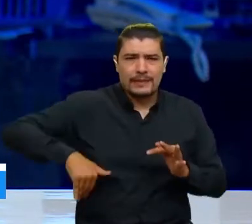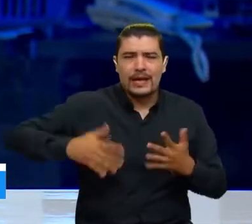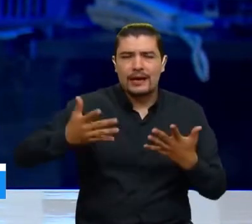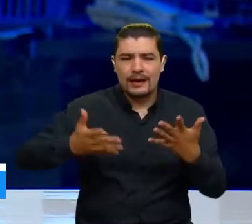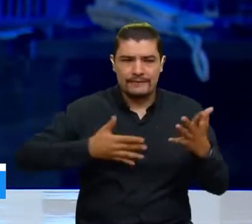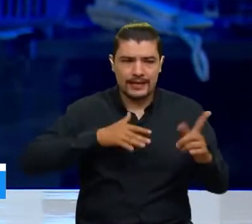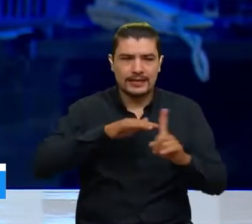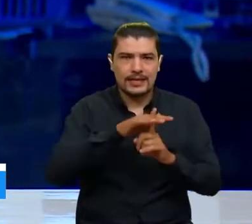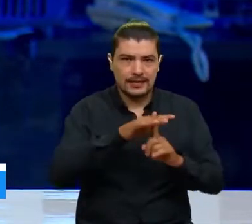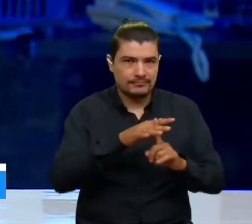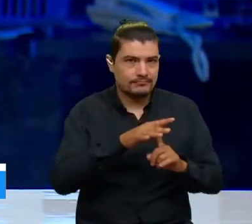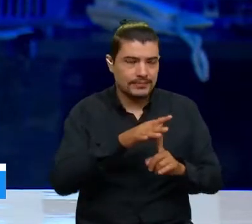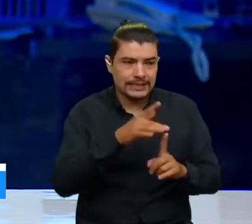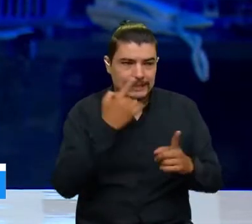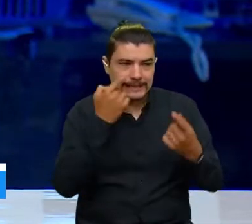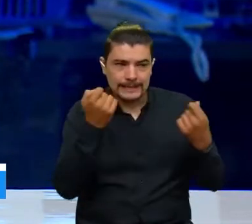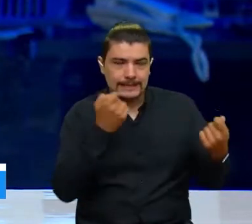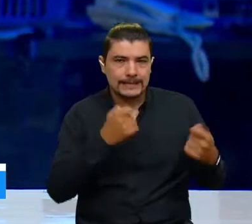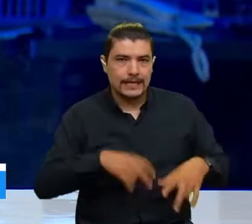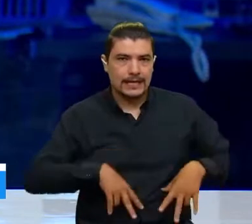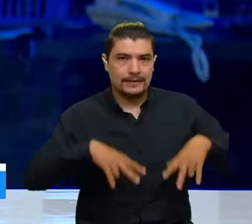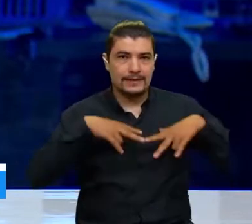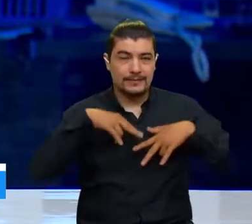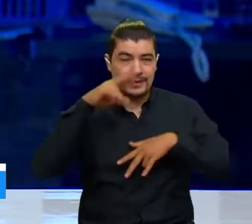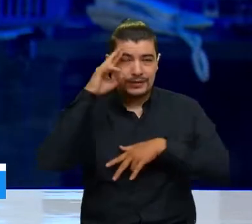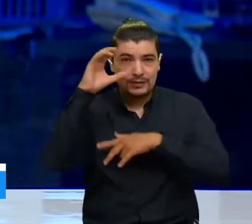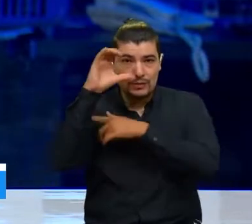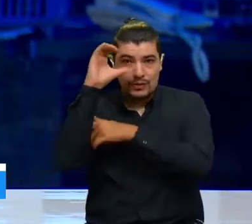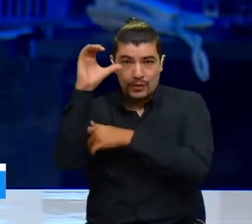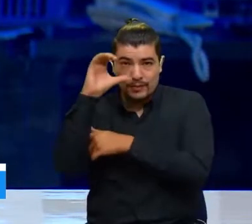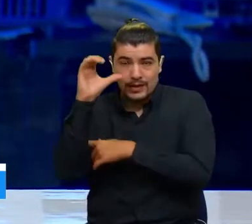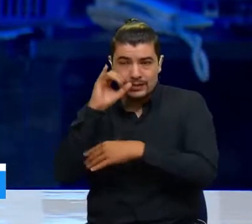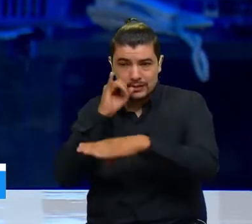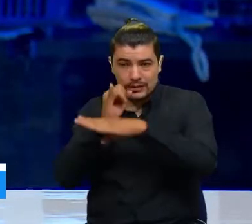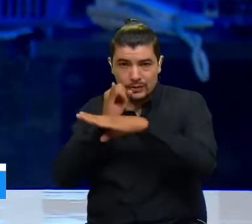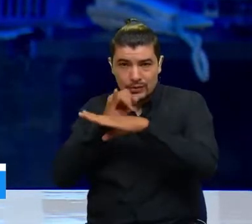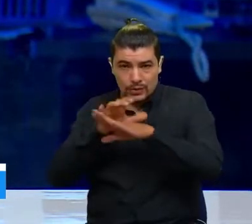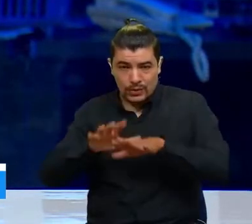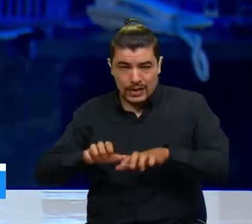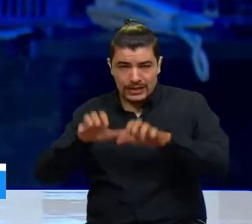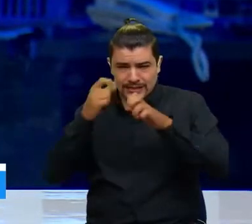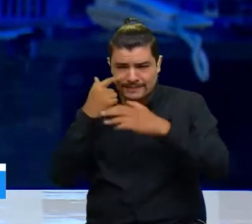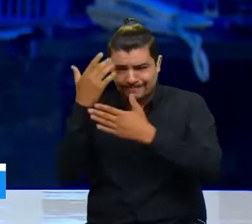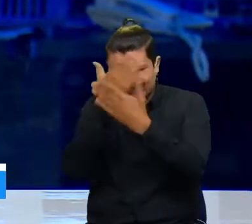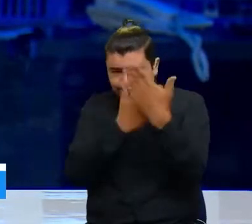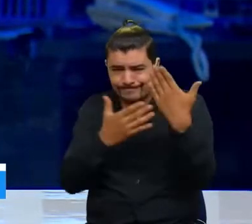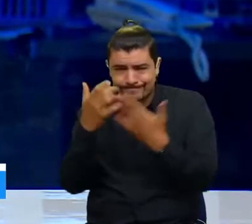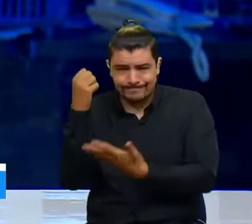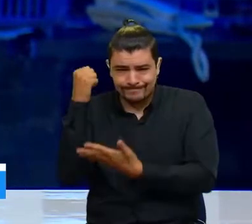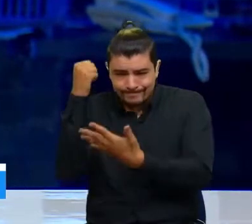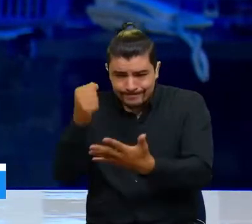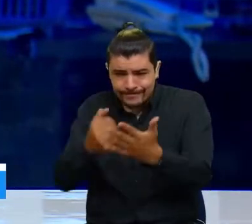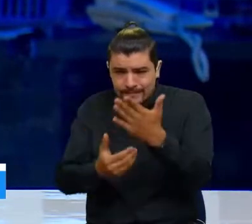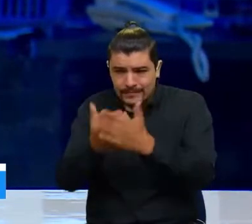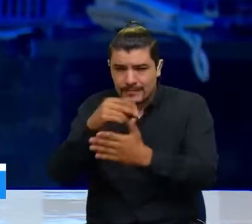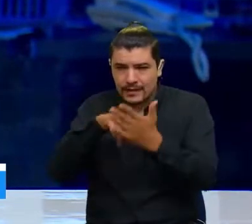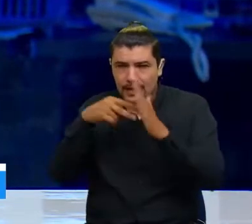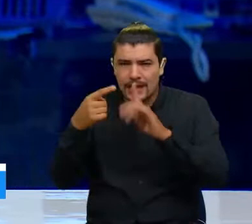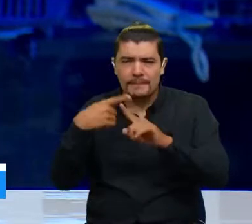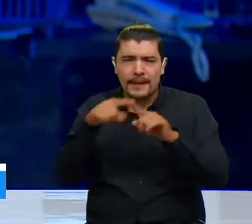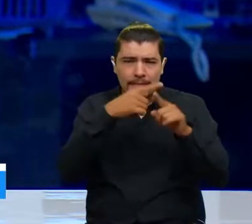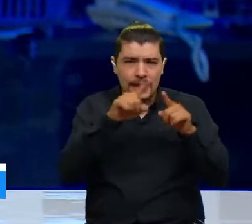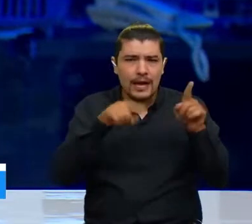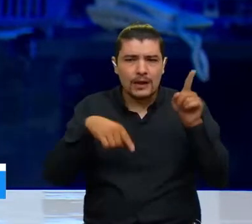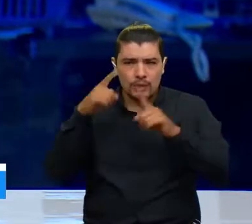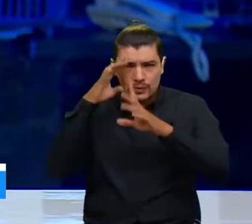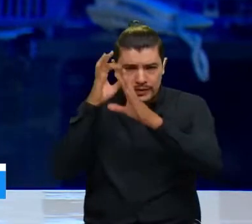plantea retos en salud pública respecto al cáncer en Colombia. La integración de ecosistemas, redes de investigación, inversión en tecnología hacen parte de algunos